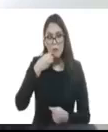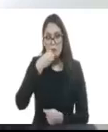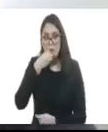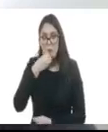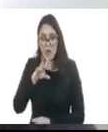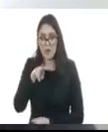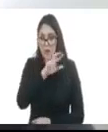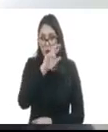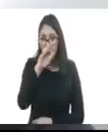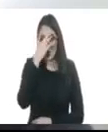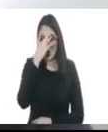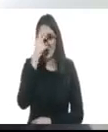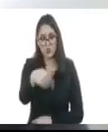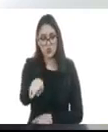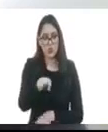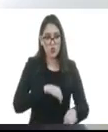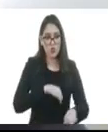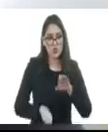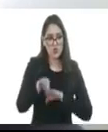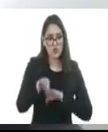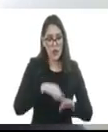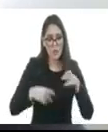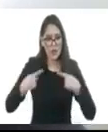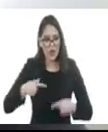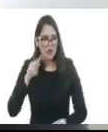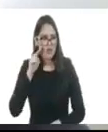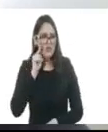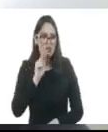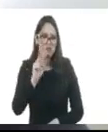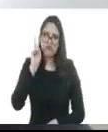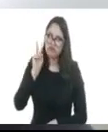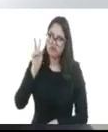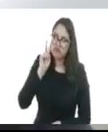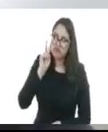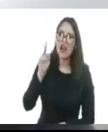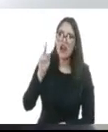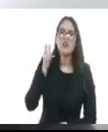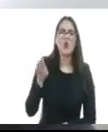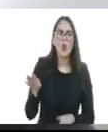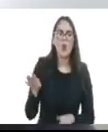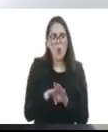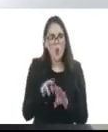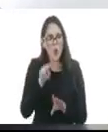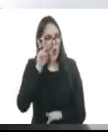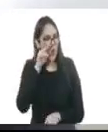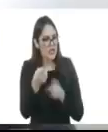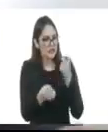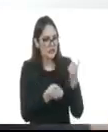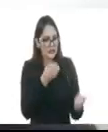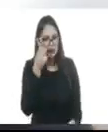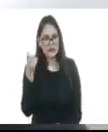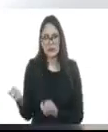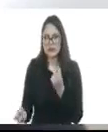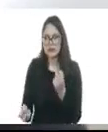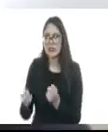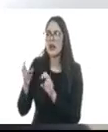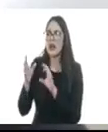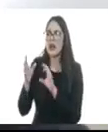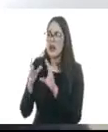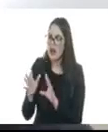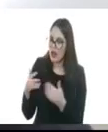periodistas que están en el terreno y que observan a detalle en la parte